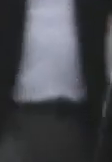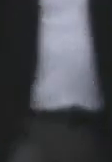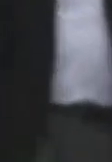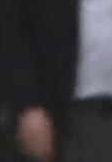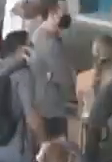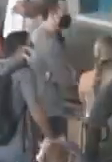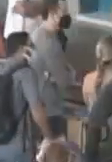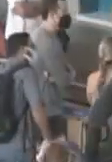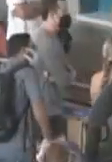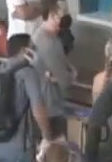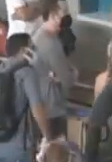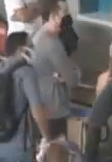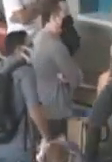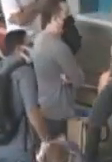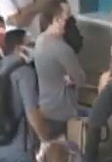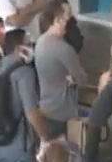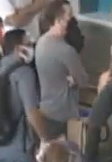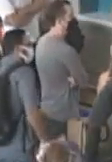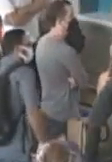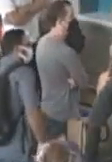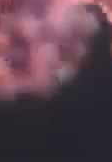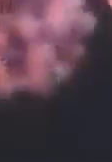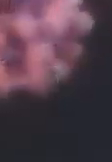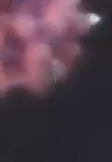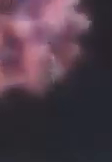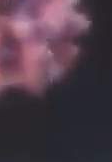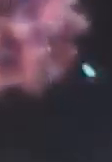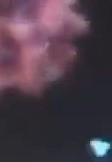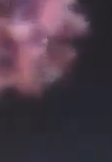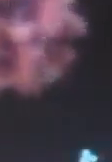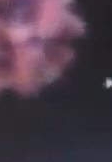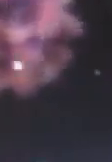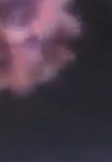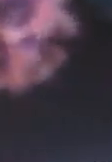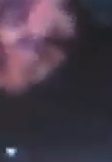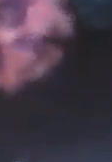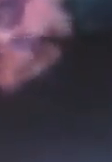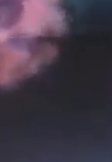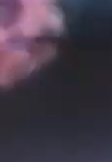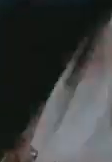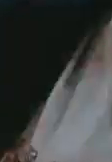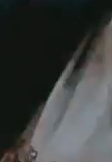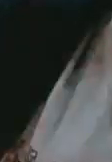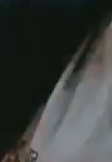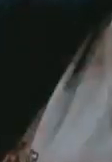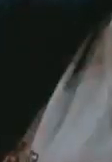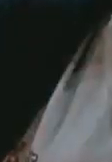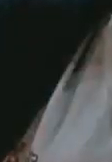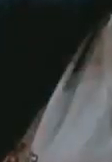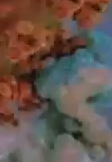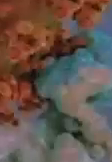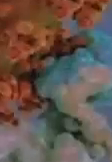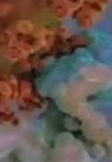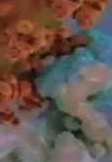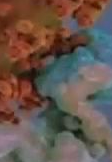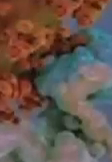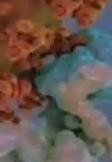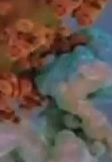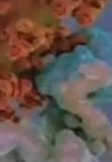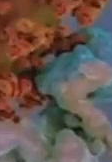tal peligrosidad al surgir en pueblos con carga viral colectiva muy alta por la falta de